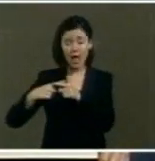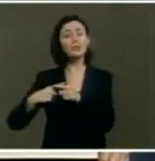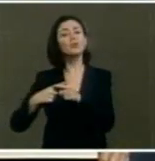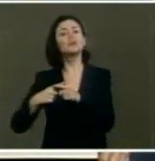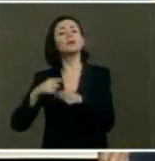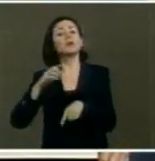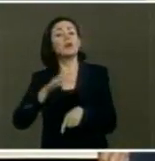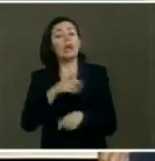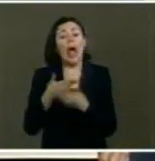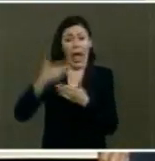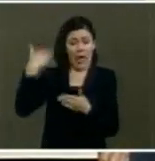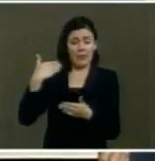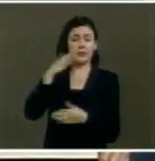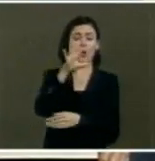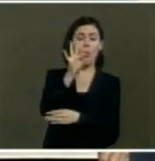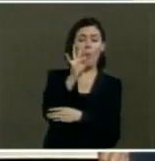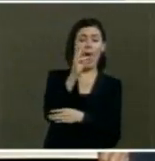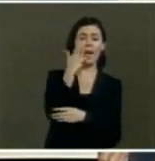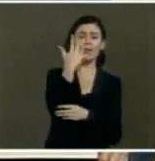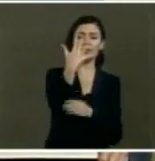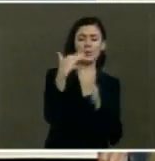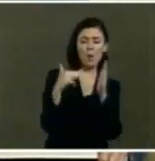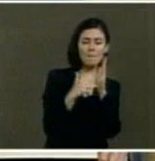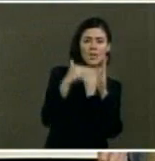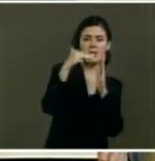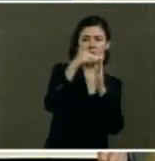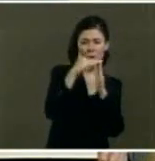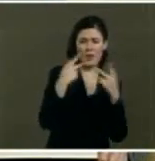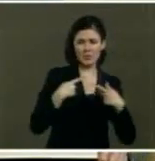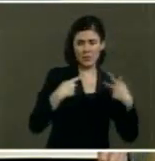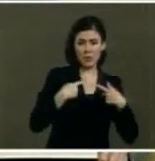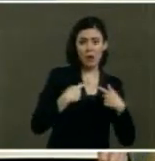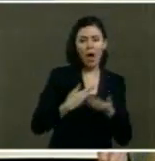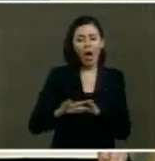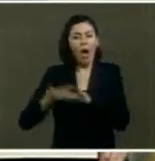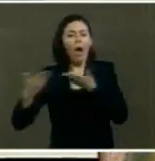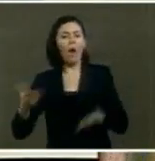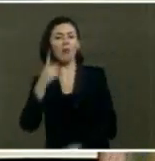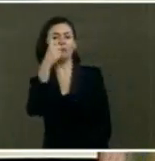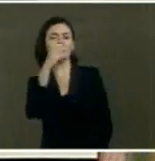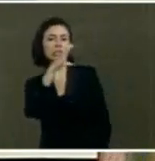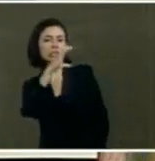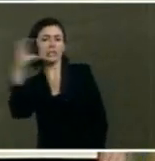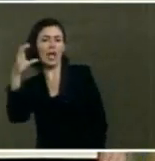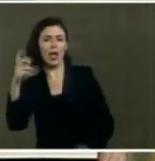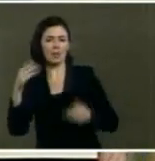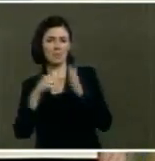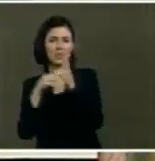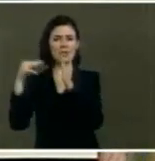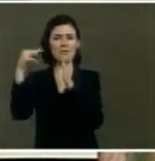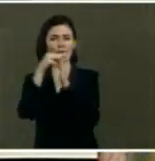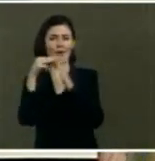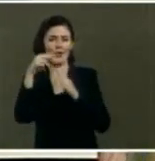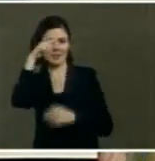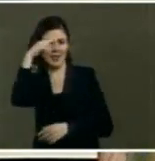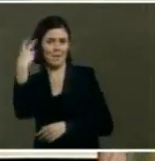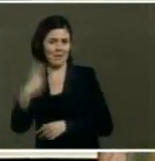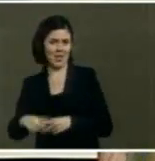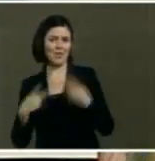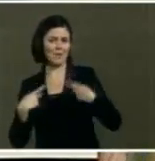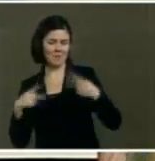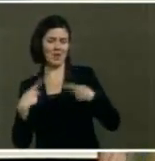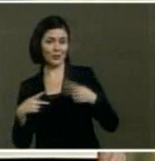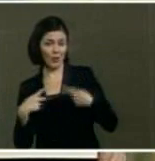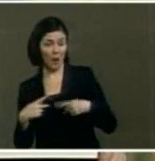de 45 millones de mexicanos a más de 100 millones de mexicanos, que es el número de personas